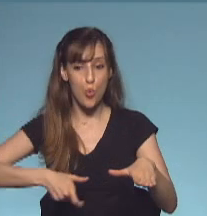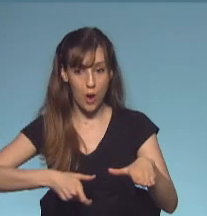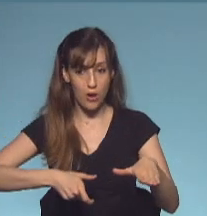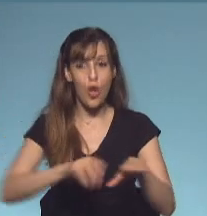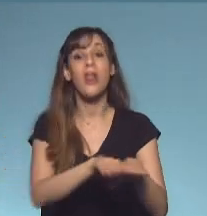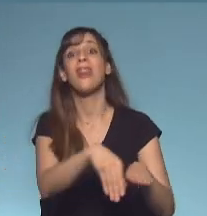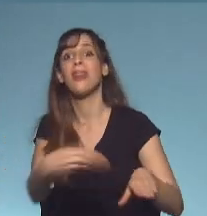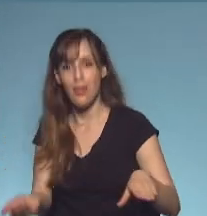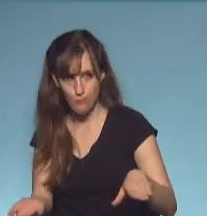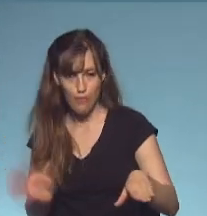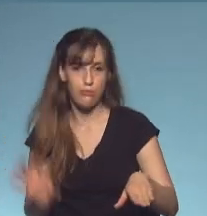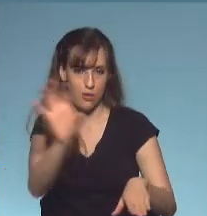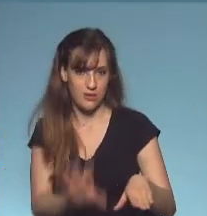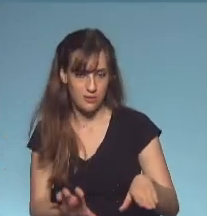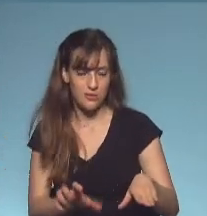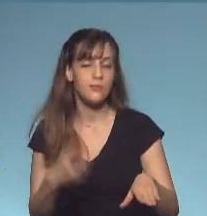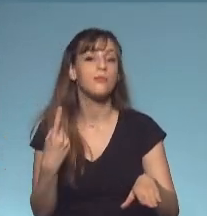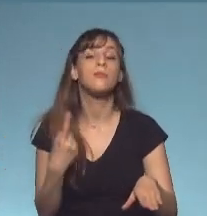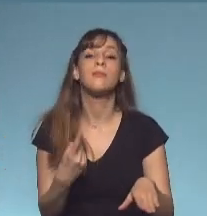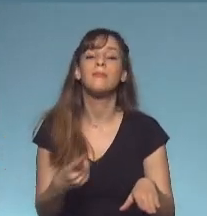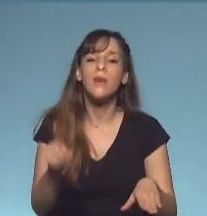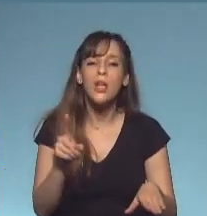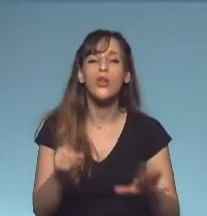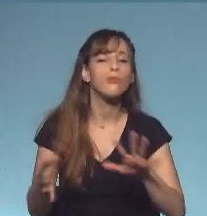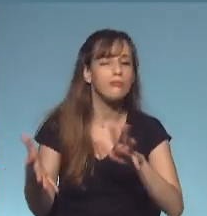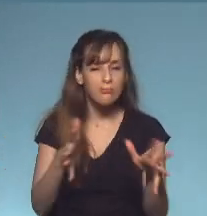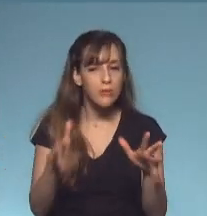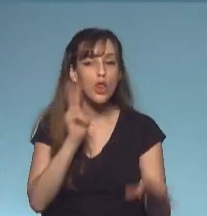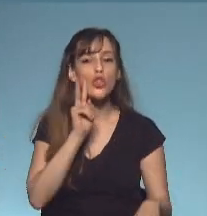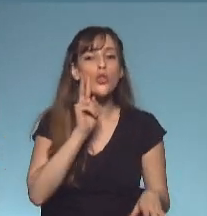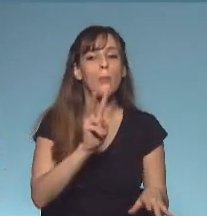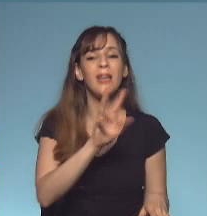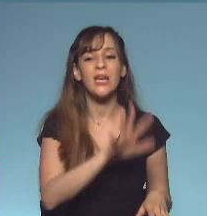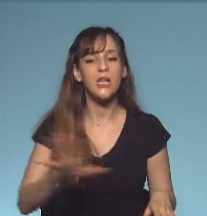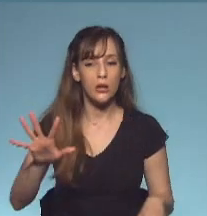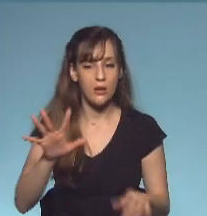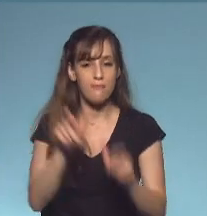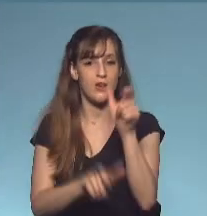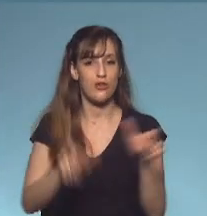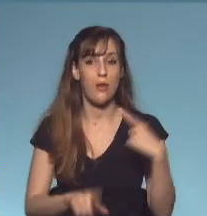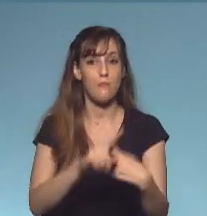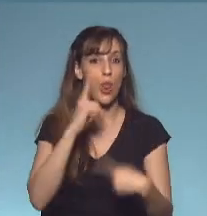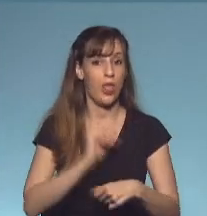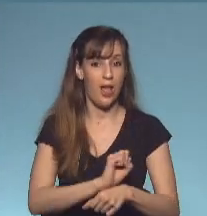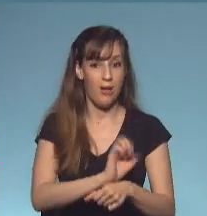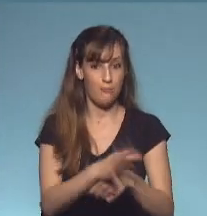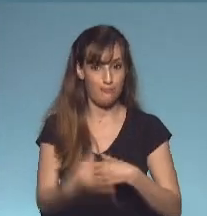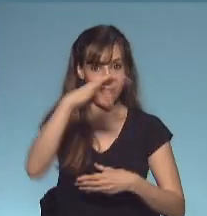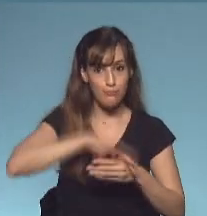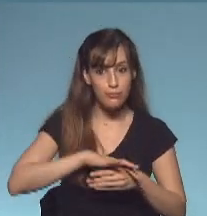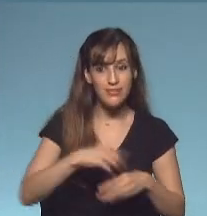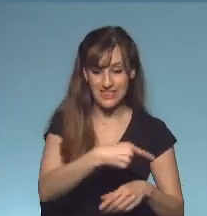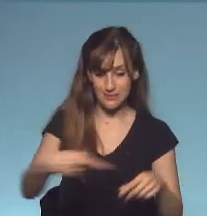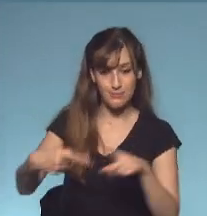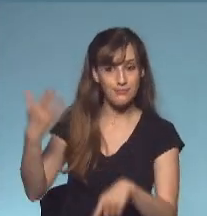el interior, pero pasamos de 2.500 casos aproximadamente a la semana pasada, en